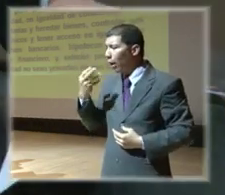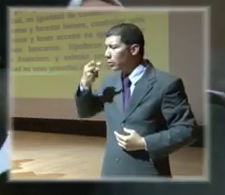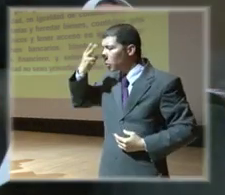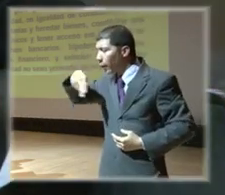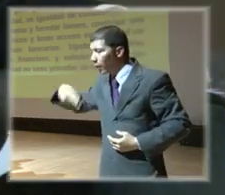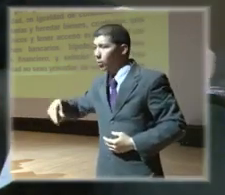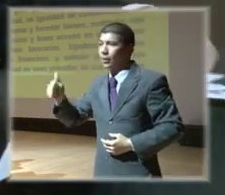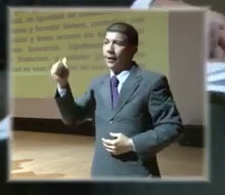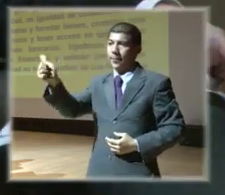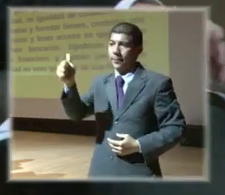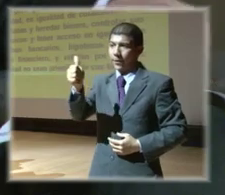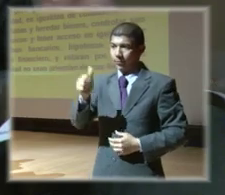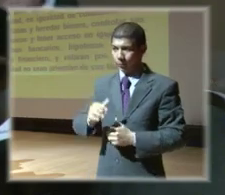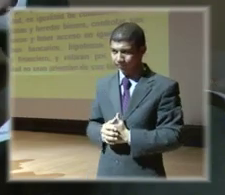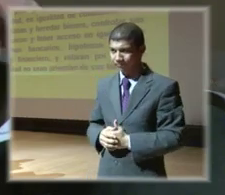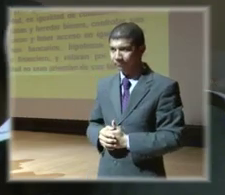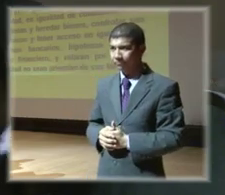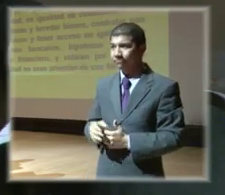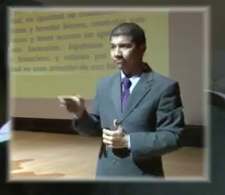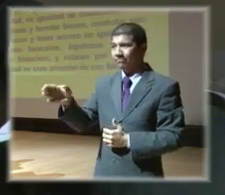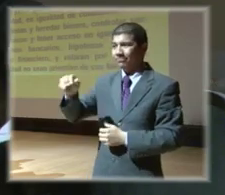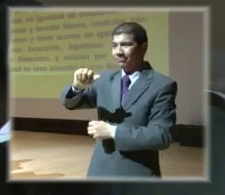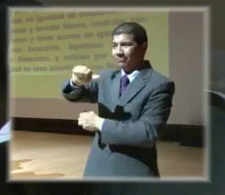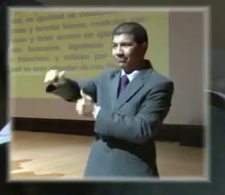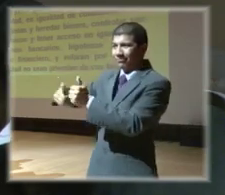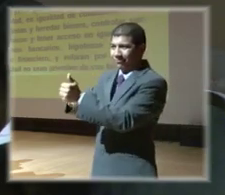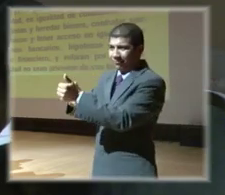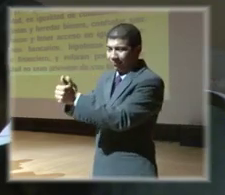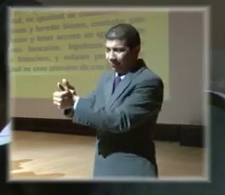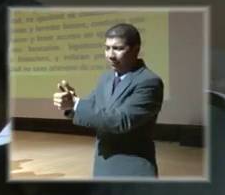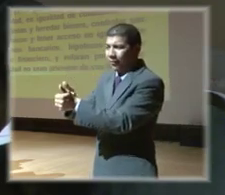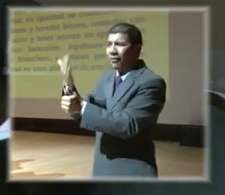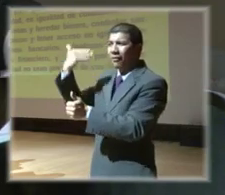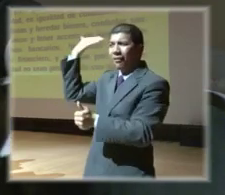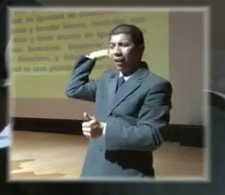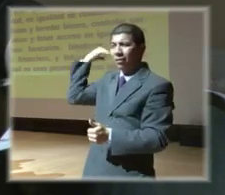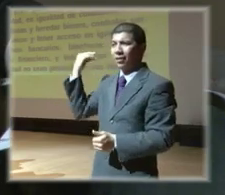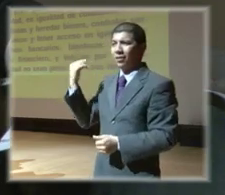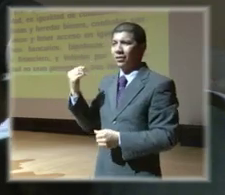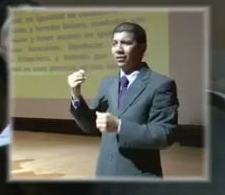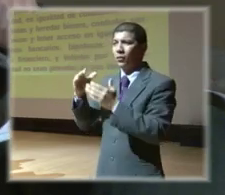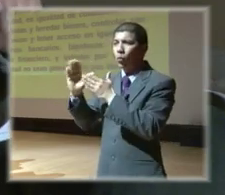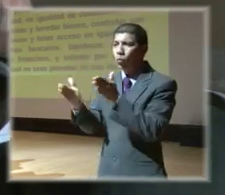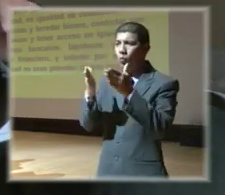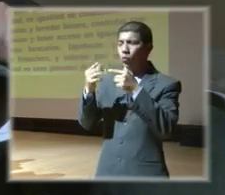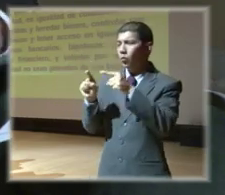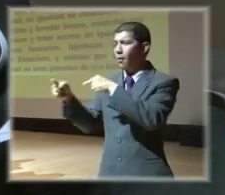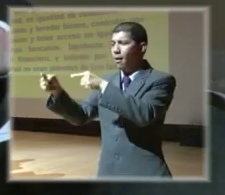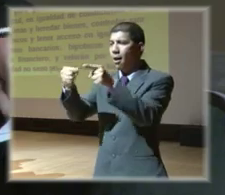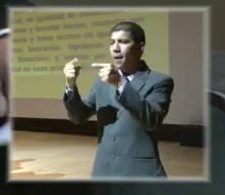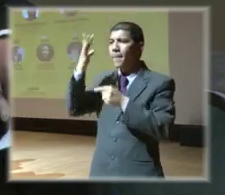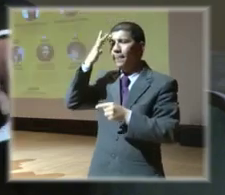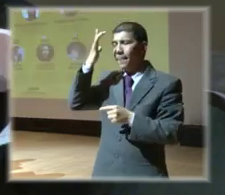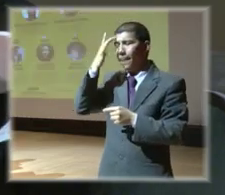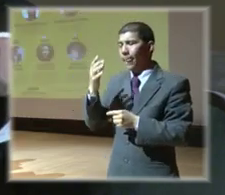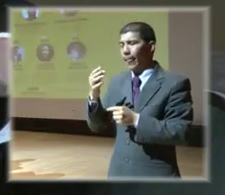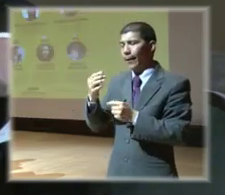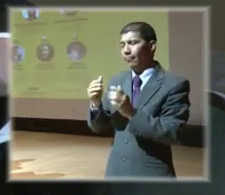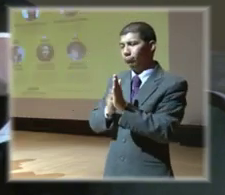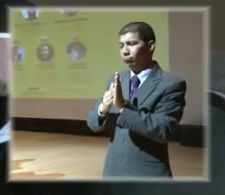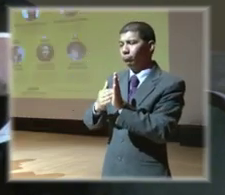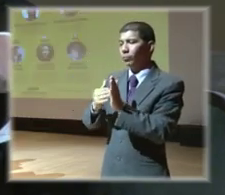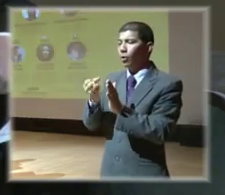fue, digamos que eso lo hemos debatido en algunos seminarios, porque en un comunicado número 8 del 2014, la Corte